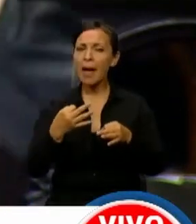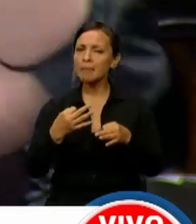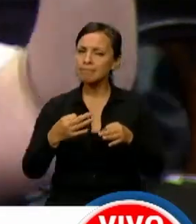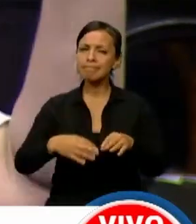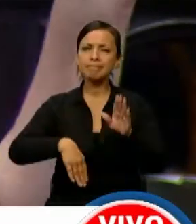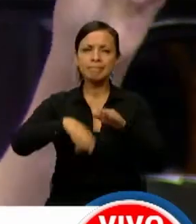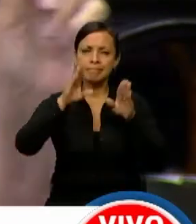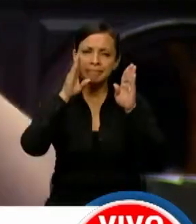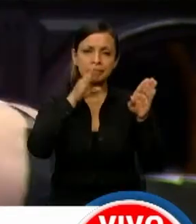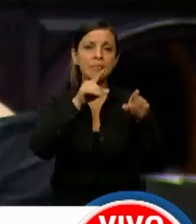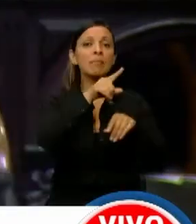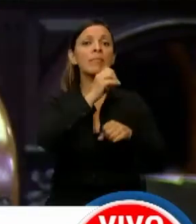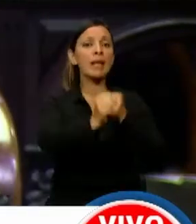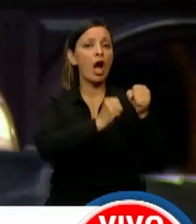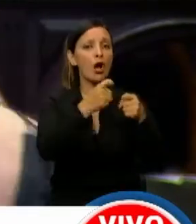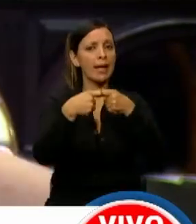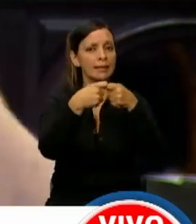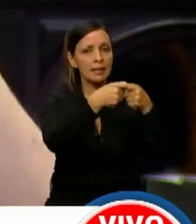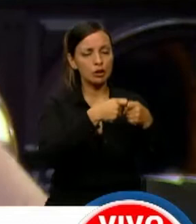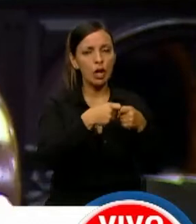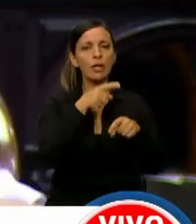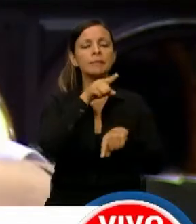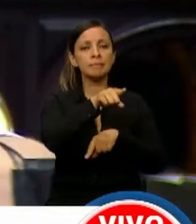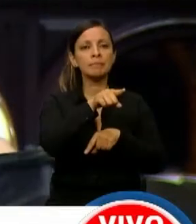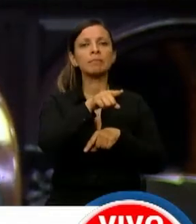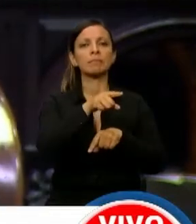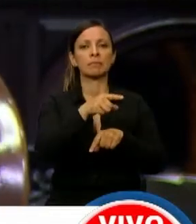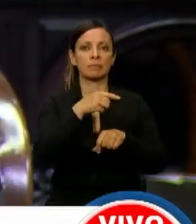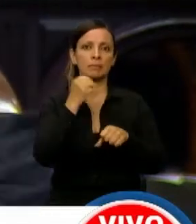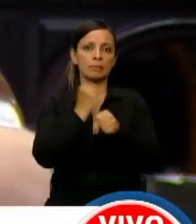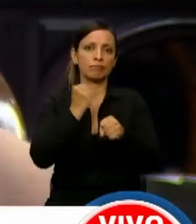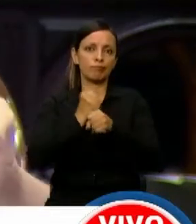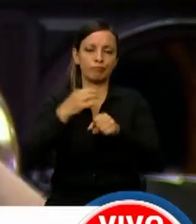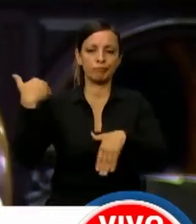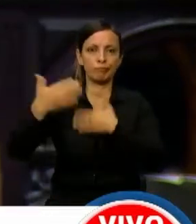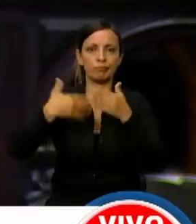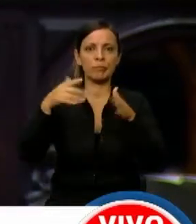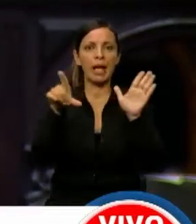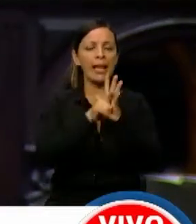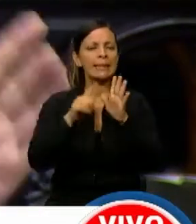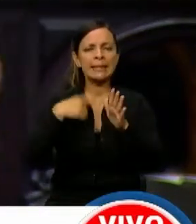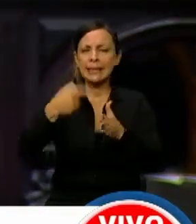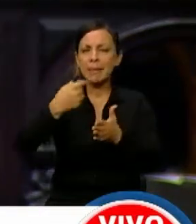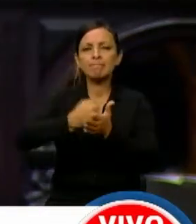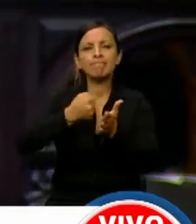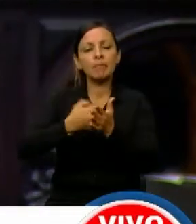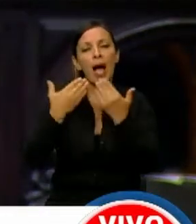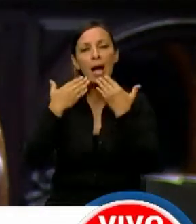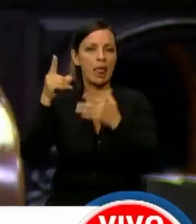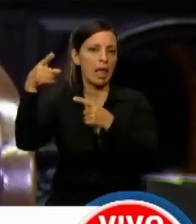protagonistas son esas organizaciones que vienen trabajando hace mucho por esta ley, que nunca bajaron los brazos.